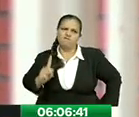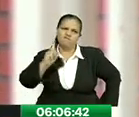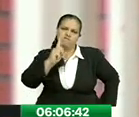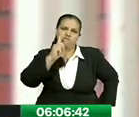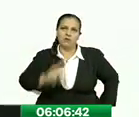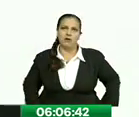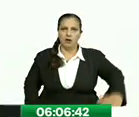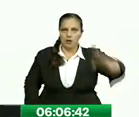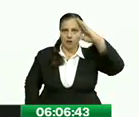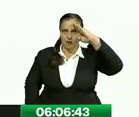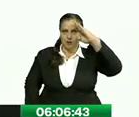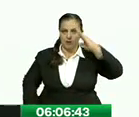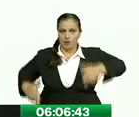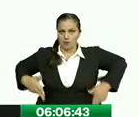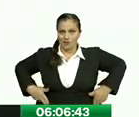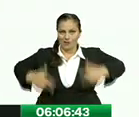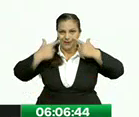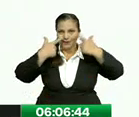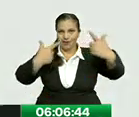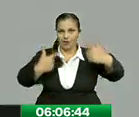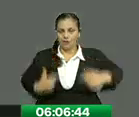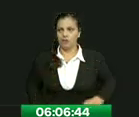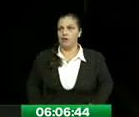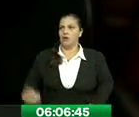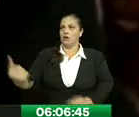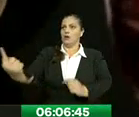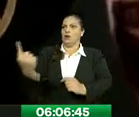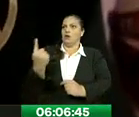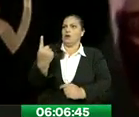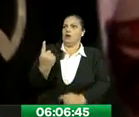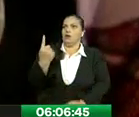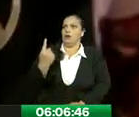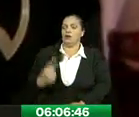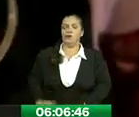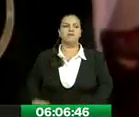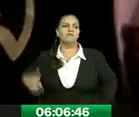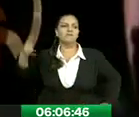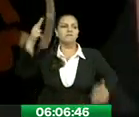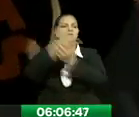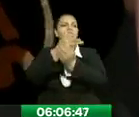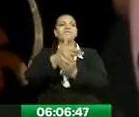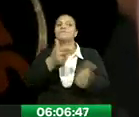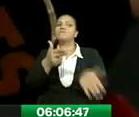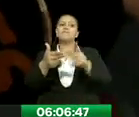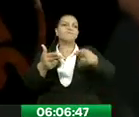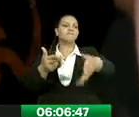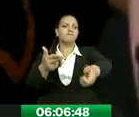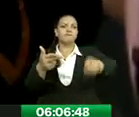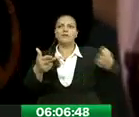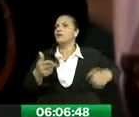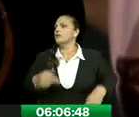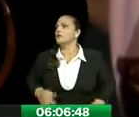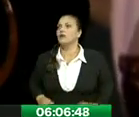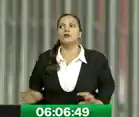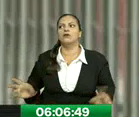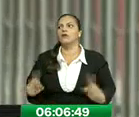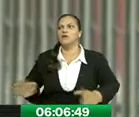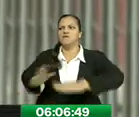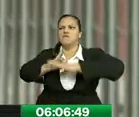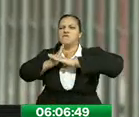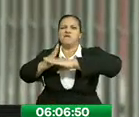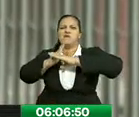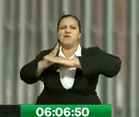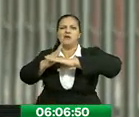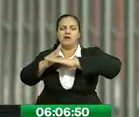dar el paso, y él lo que hace es el ladrón apuntarlo en la cabeza. Y el guardia lo que hizo fue abrir las puertas para que no más entre. Luego